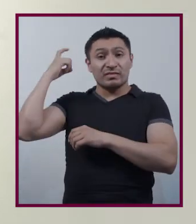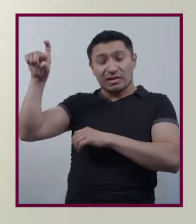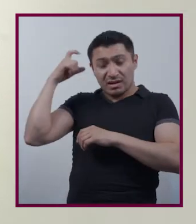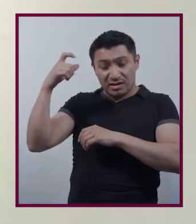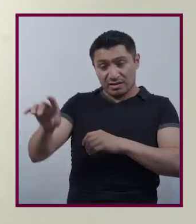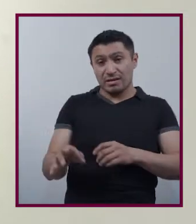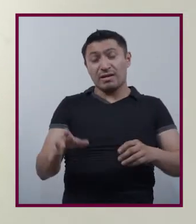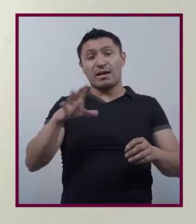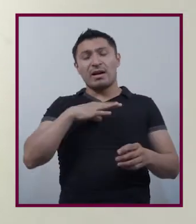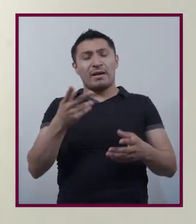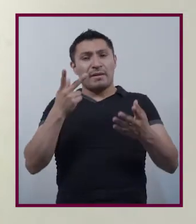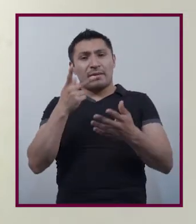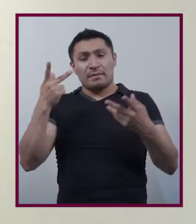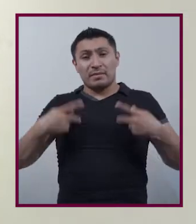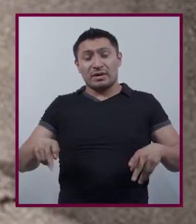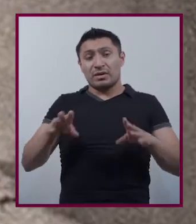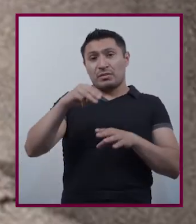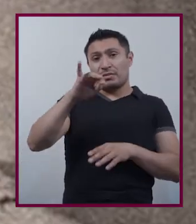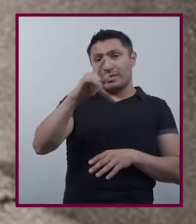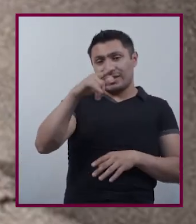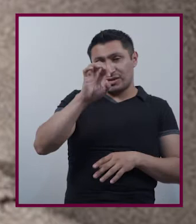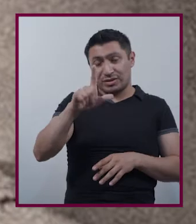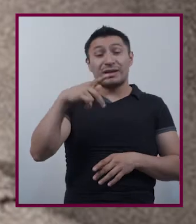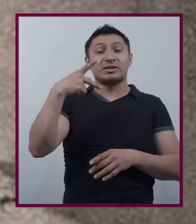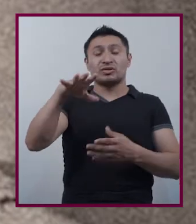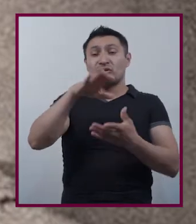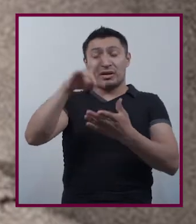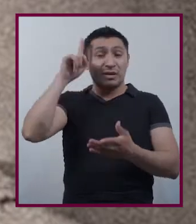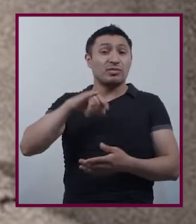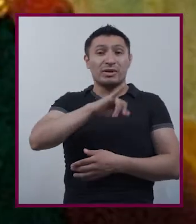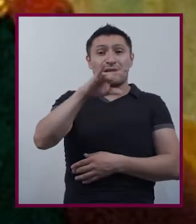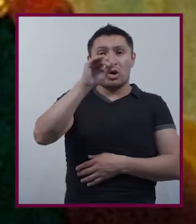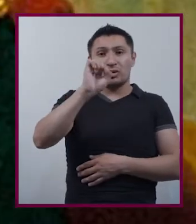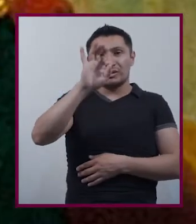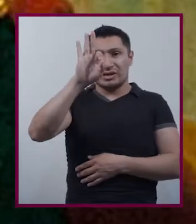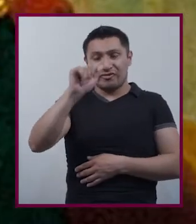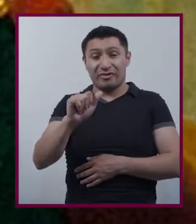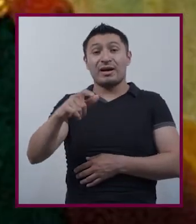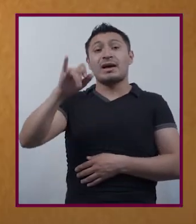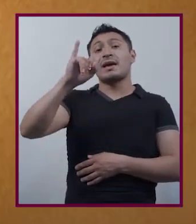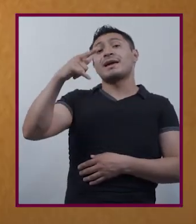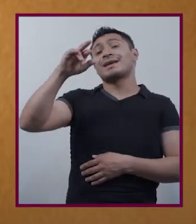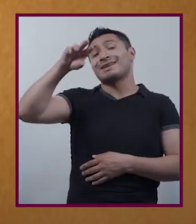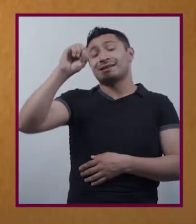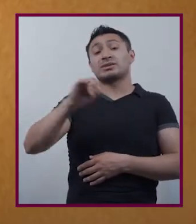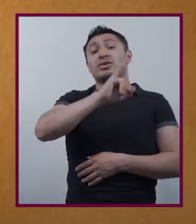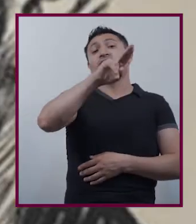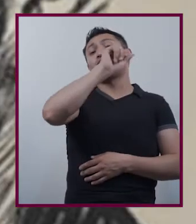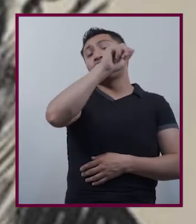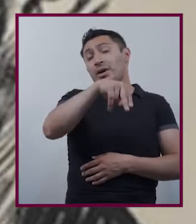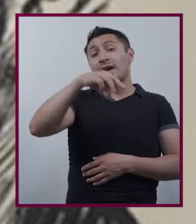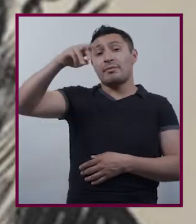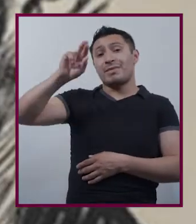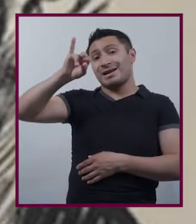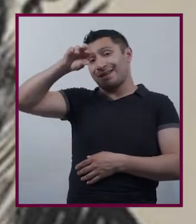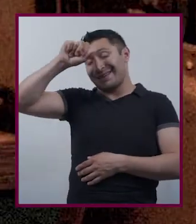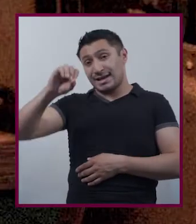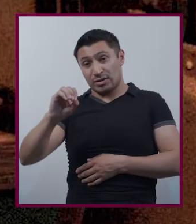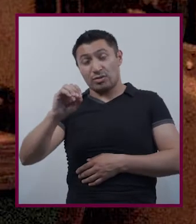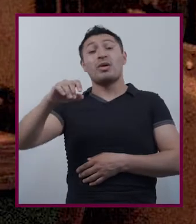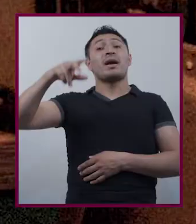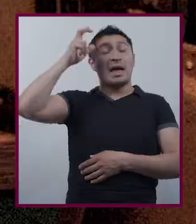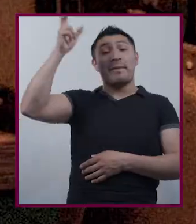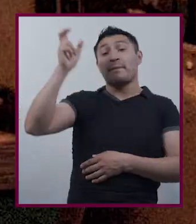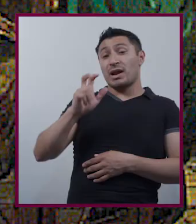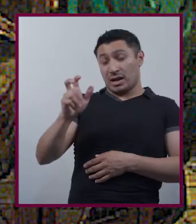integró a personajes como Miguel Domínguez y su esposa Josefa Ortiz, Ignacio Allende, Juan Aldama, Mariano Abasolo y